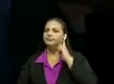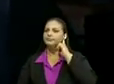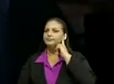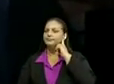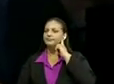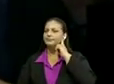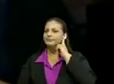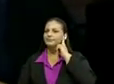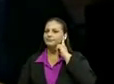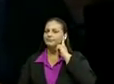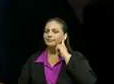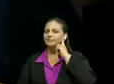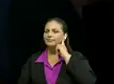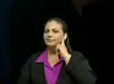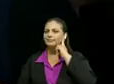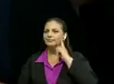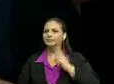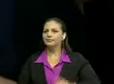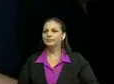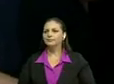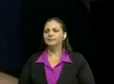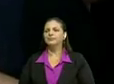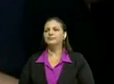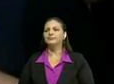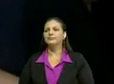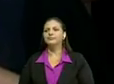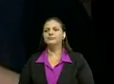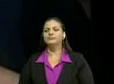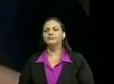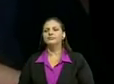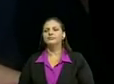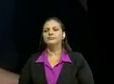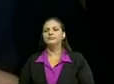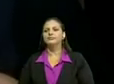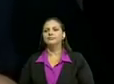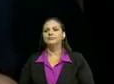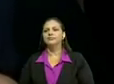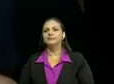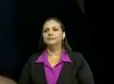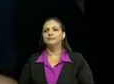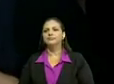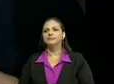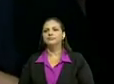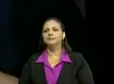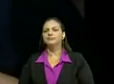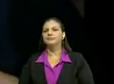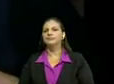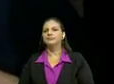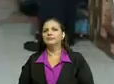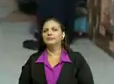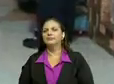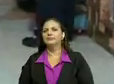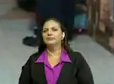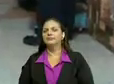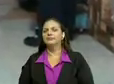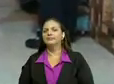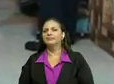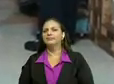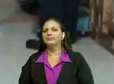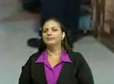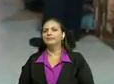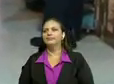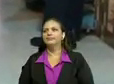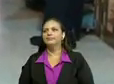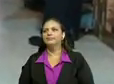que están afectando la economía con respecto a mercancías que presuntamente estarían de dudosa procedencia. Entre los